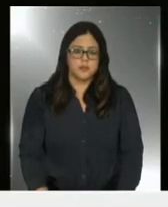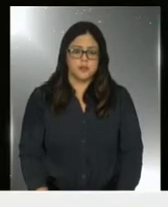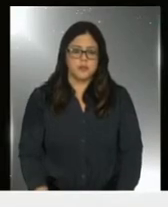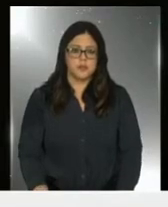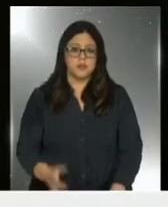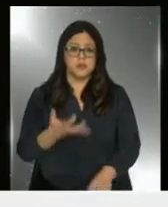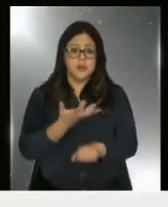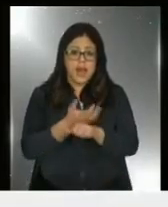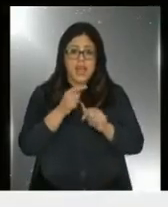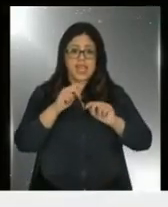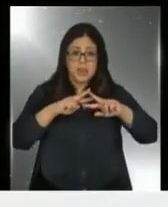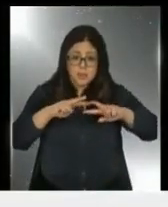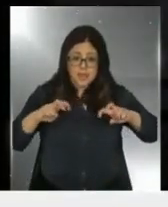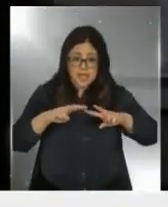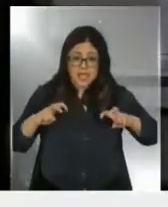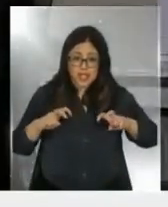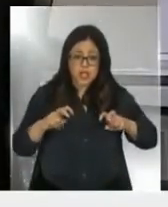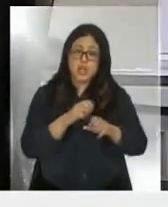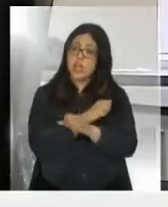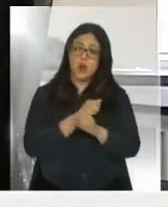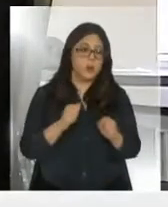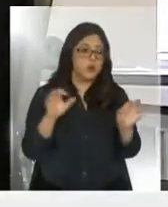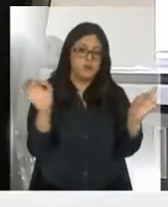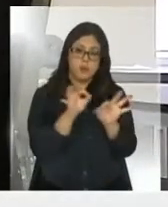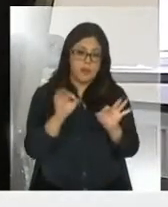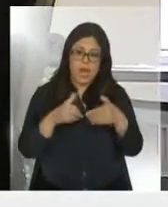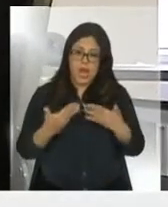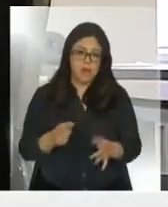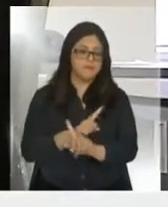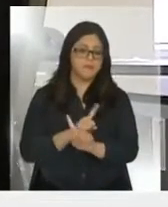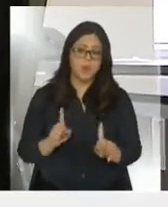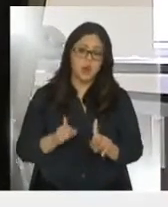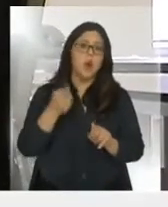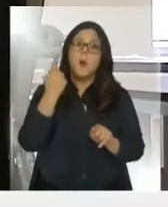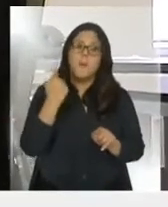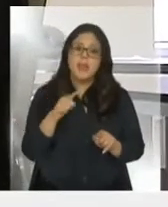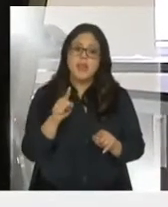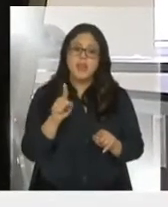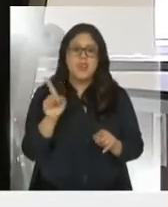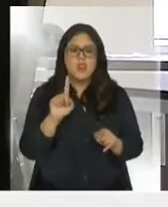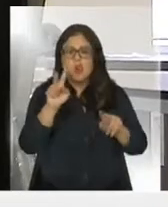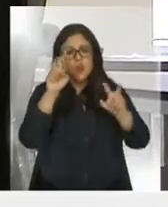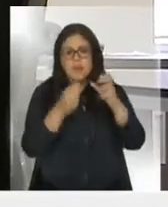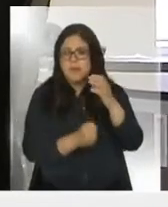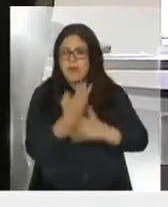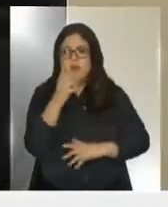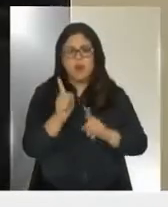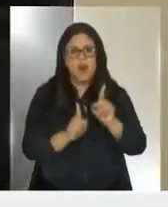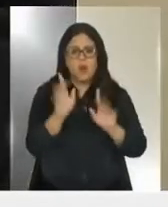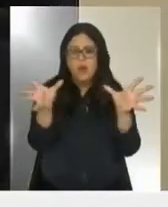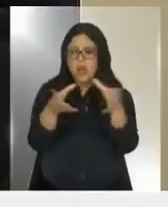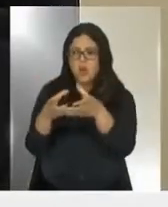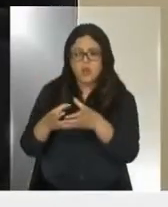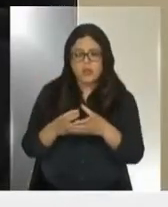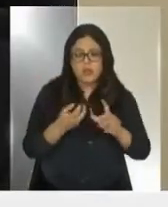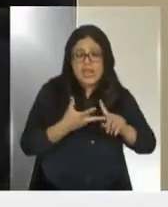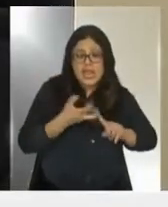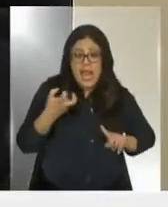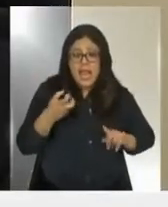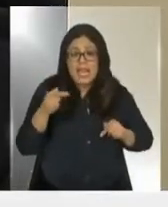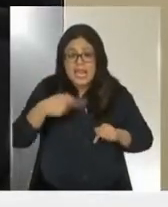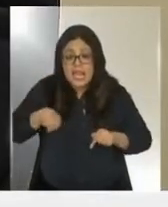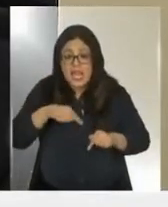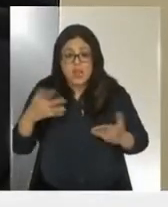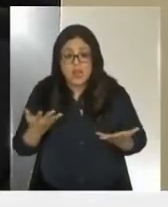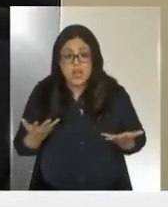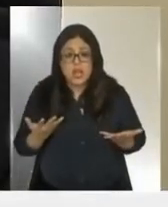Existen investigaciones de las cuales no me puedo referir al respecto, pero no es novedad que hay ciertas agrupaciones de hackers que se